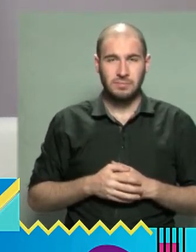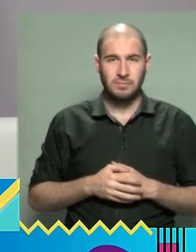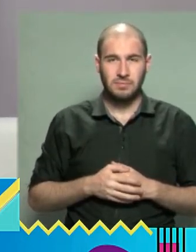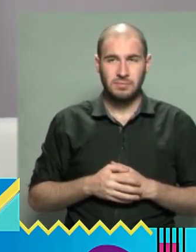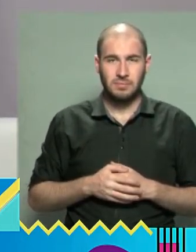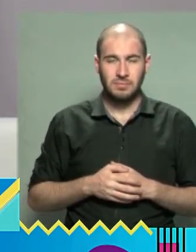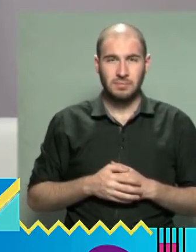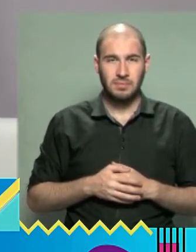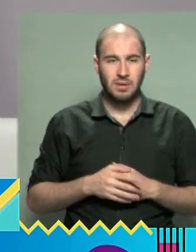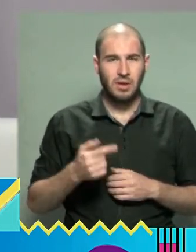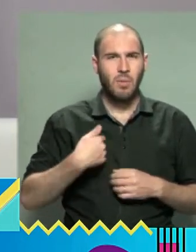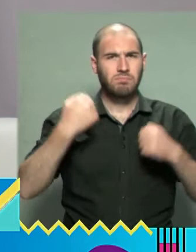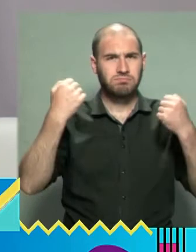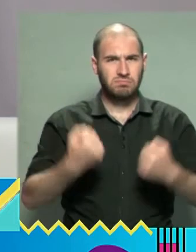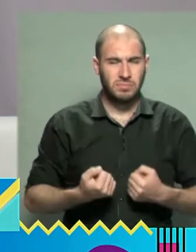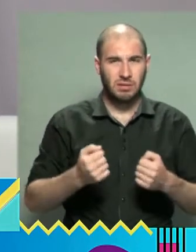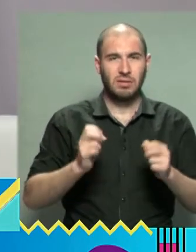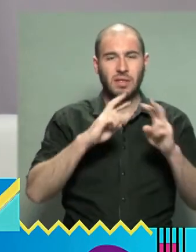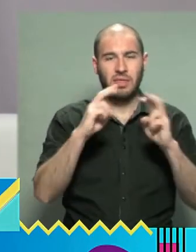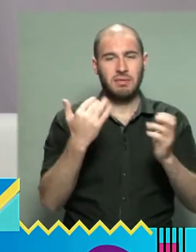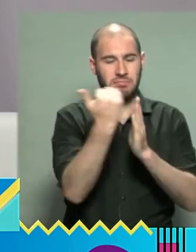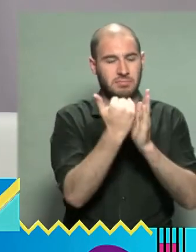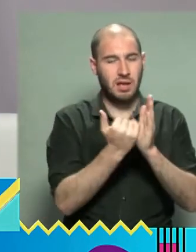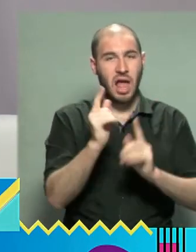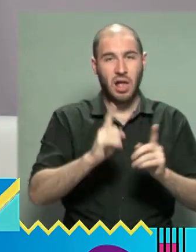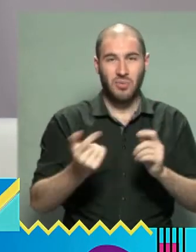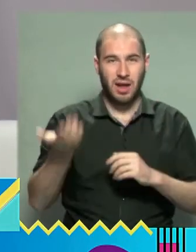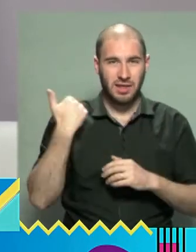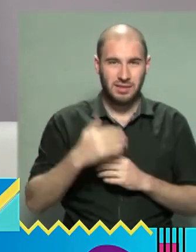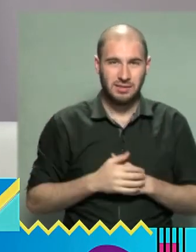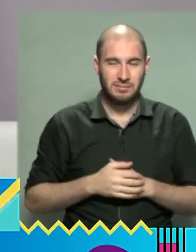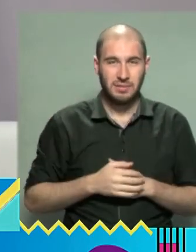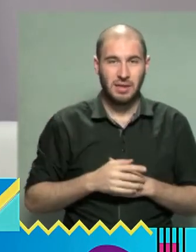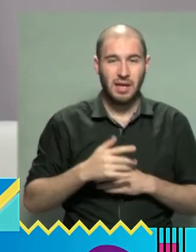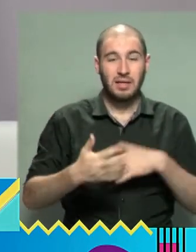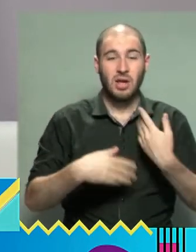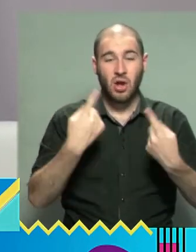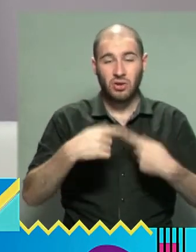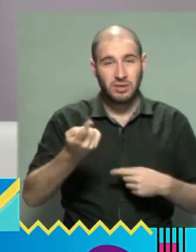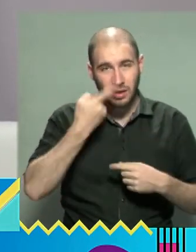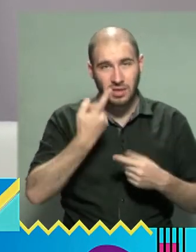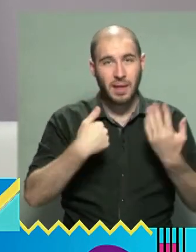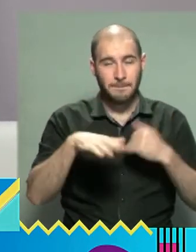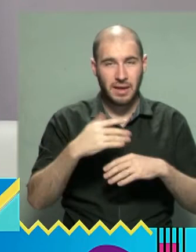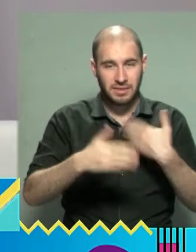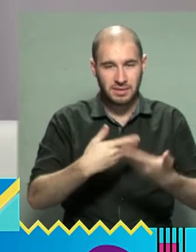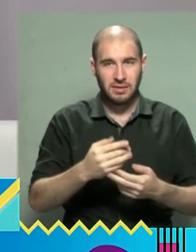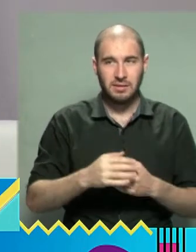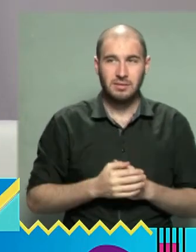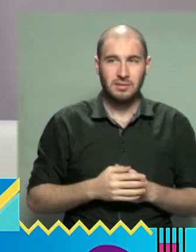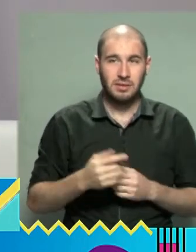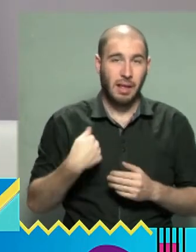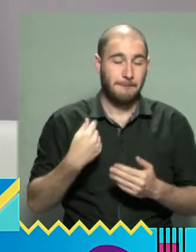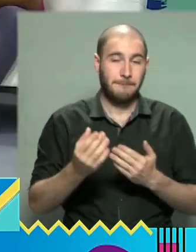uno toma posición frente a determinada situación en su momento y desarrolla lo que más le interesa y al interés al cual